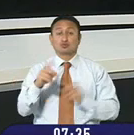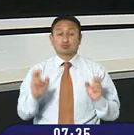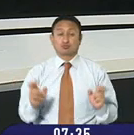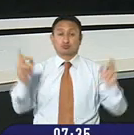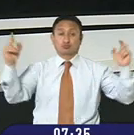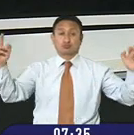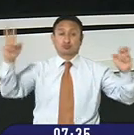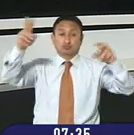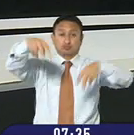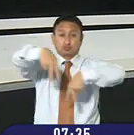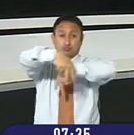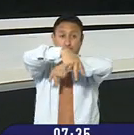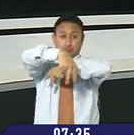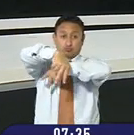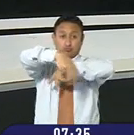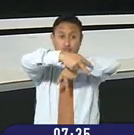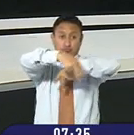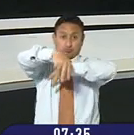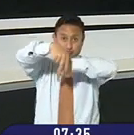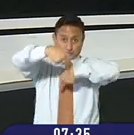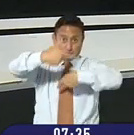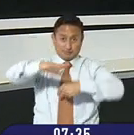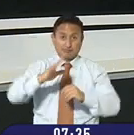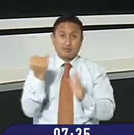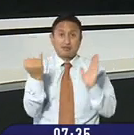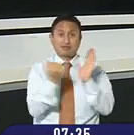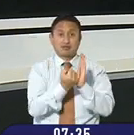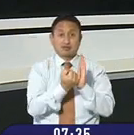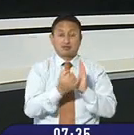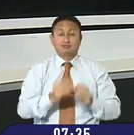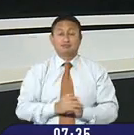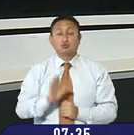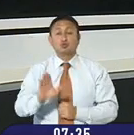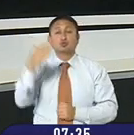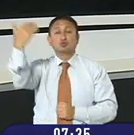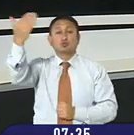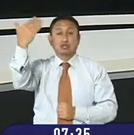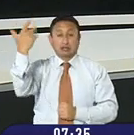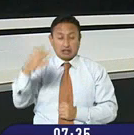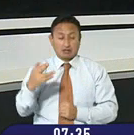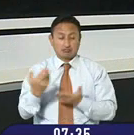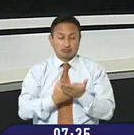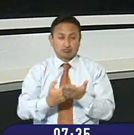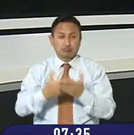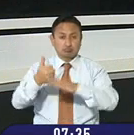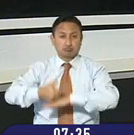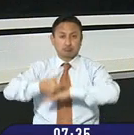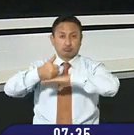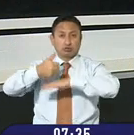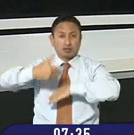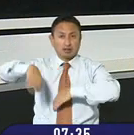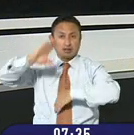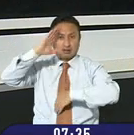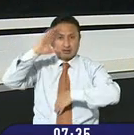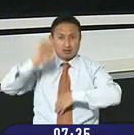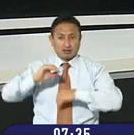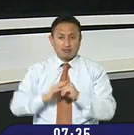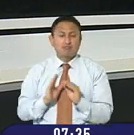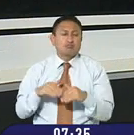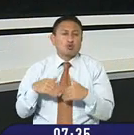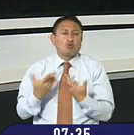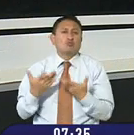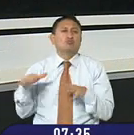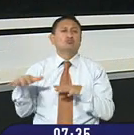paso peatonal de Durán. Mientras tanto, el alcalde de ese cantón se reunió con el mando policial de la zona 8